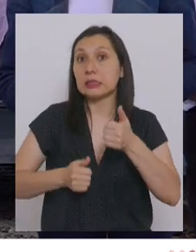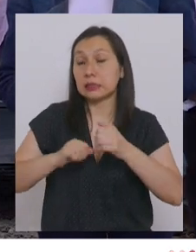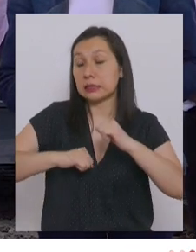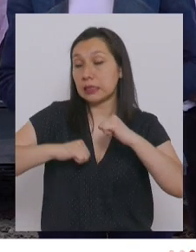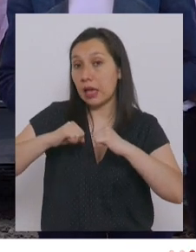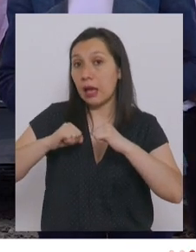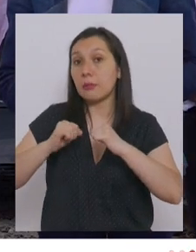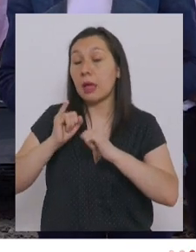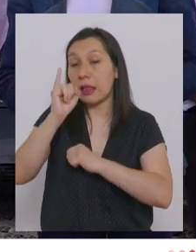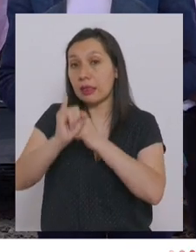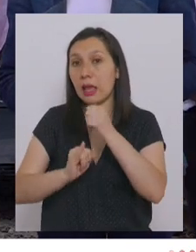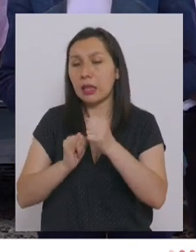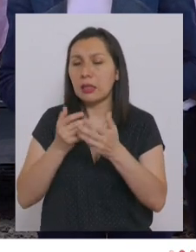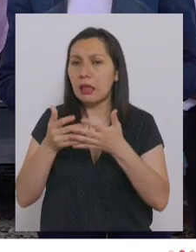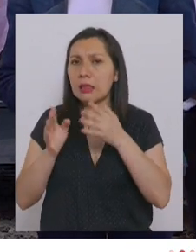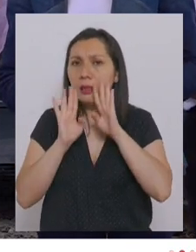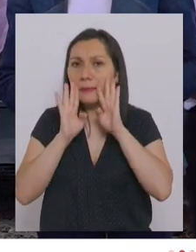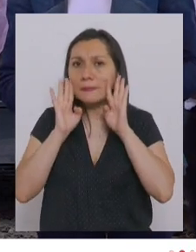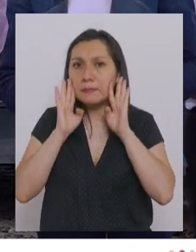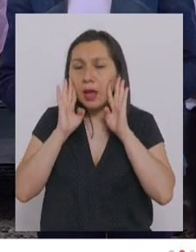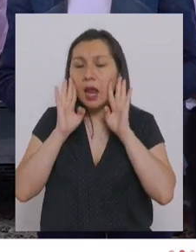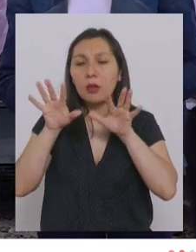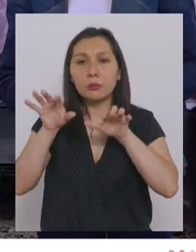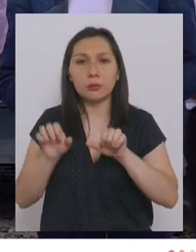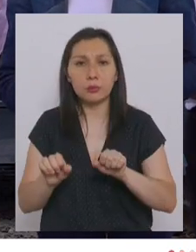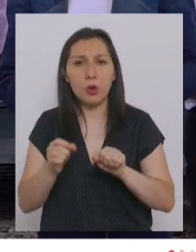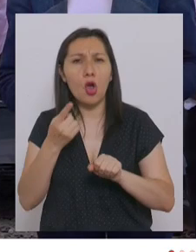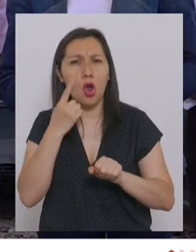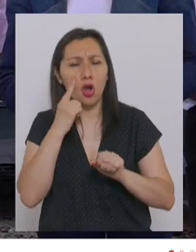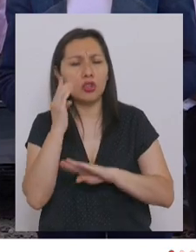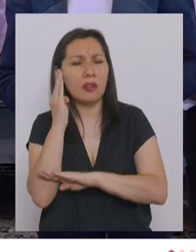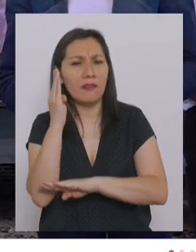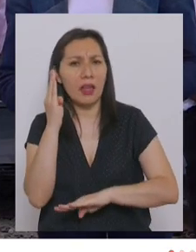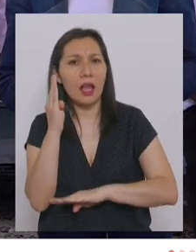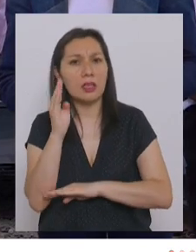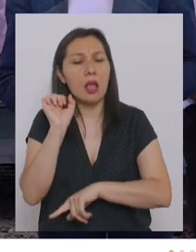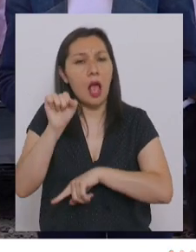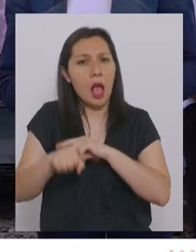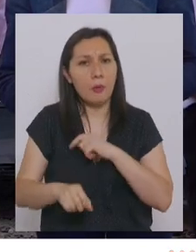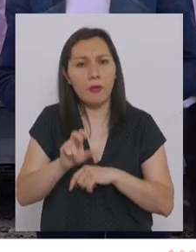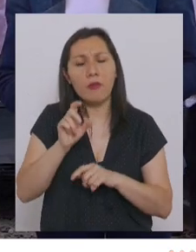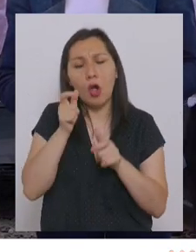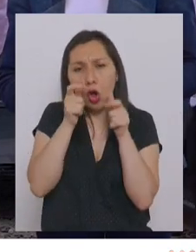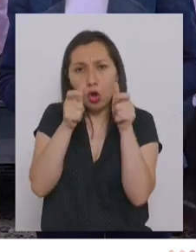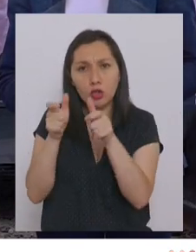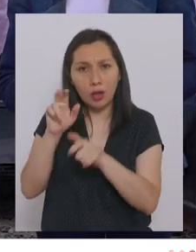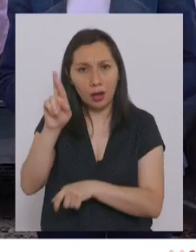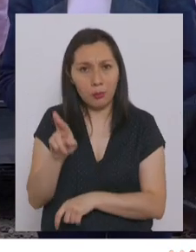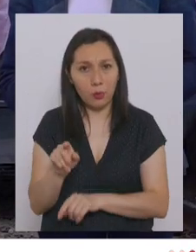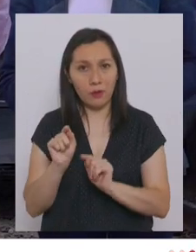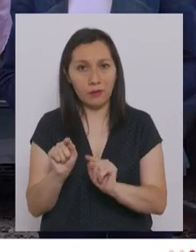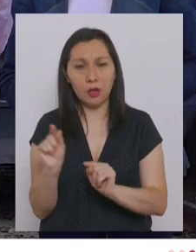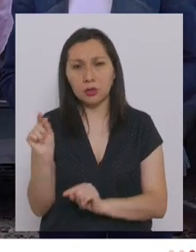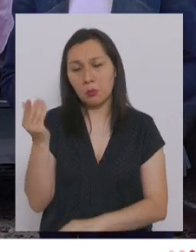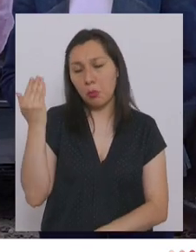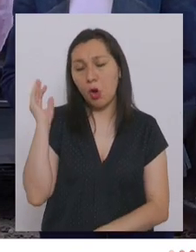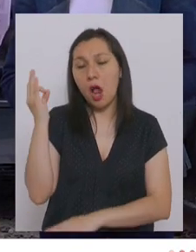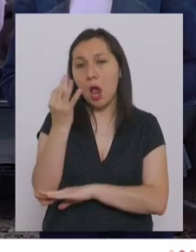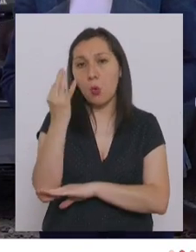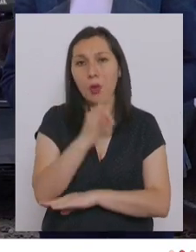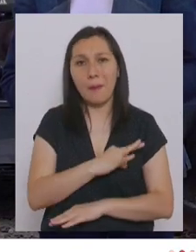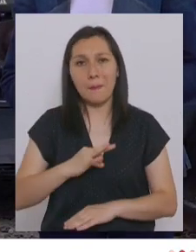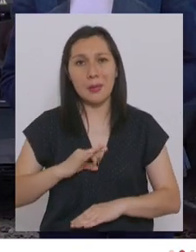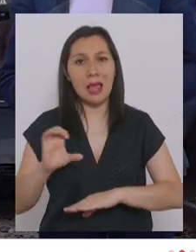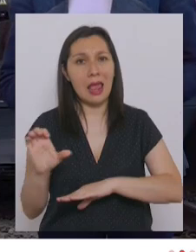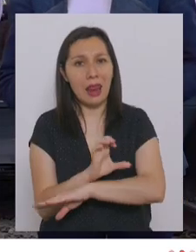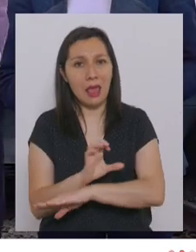que se fue internacional, fue transparente, las bases conocidas, aprobadas por la Contraloría. Tuvimos hace poco una reunión entre el Ministro de